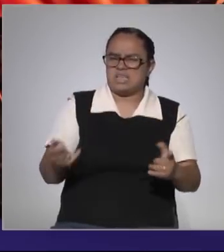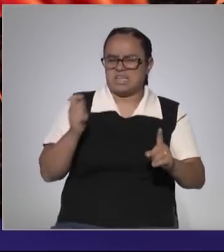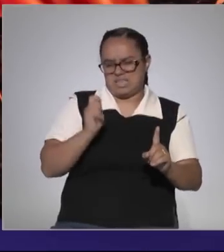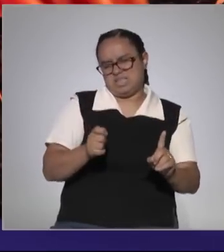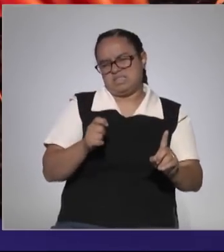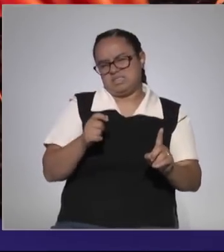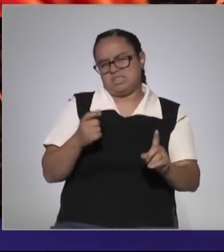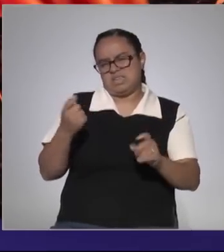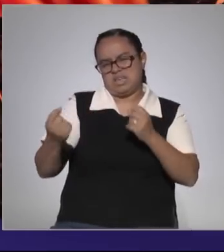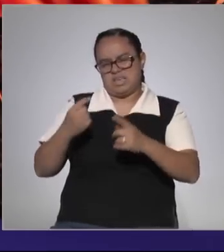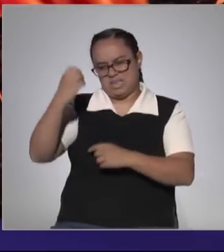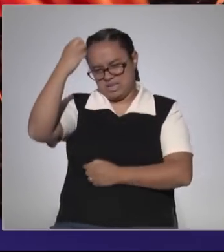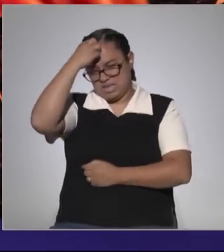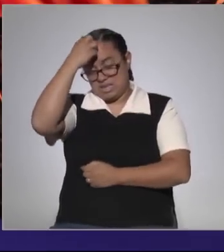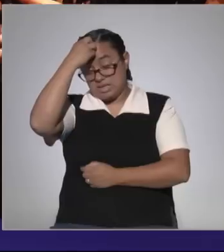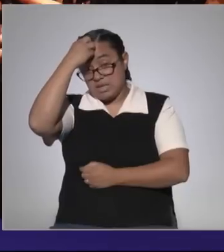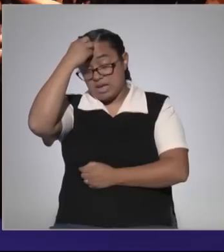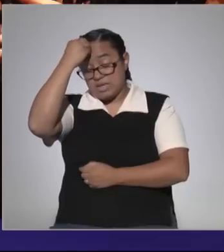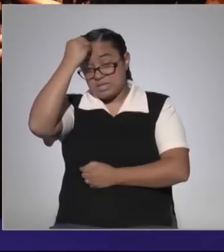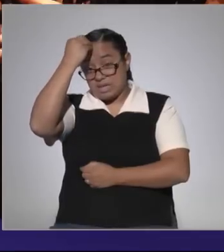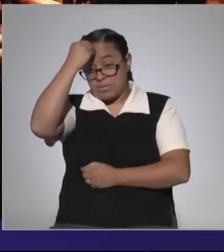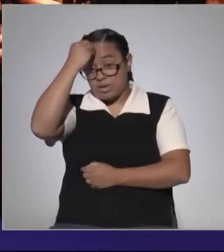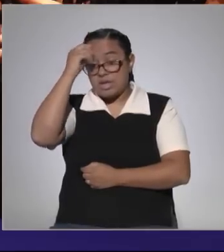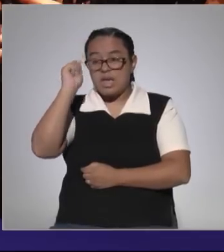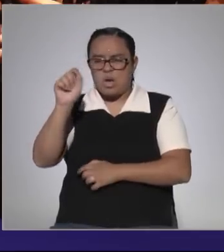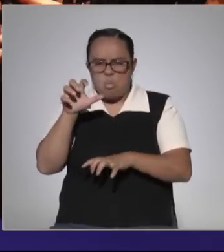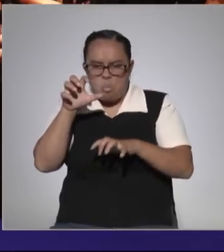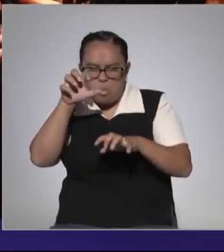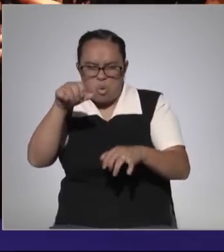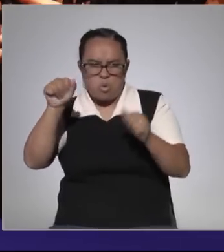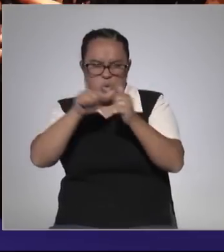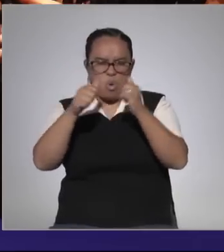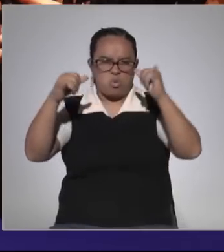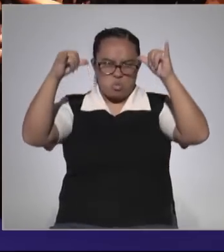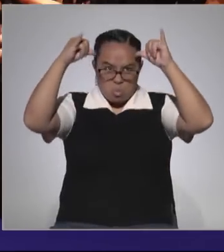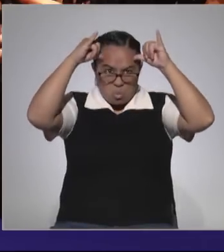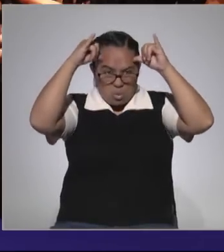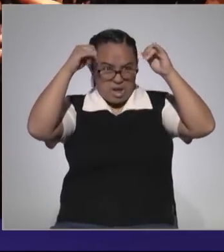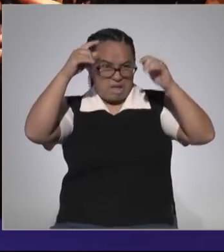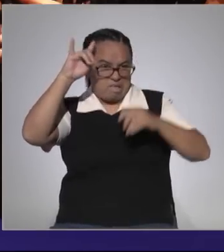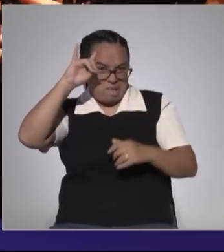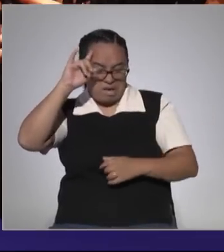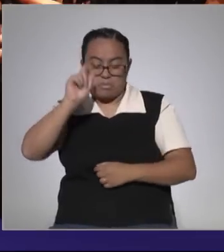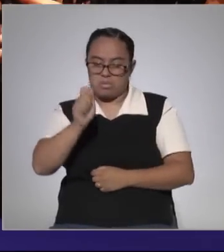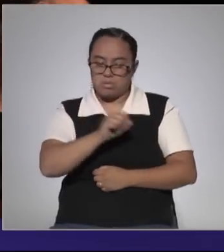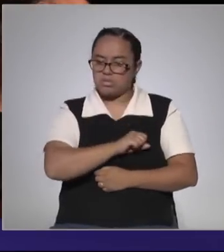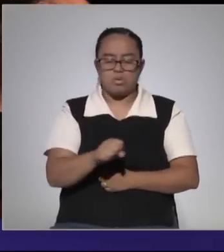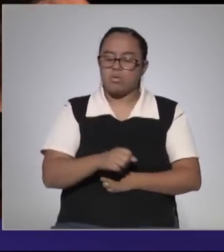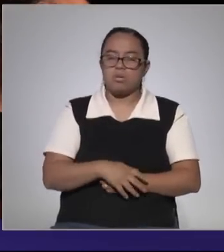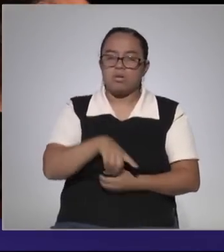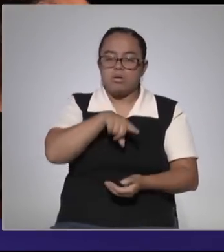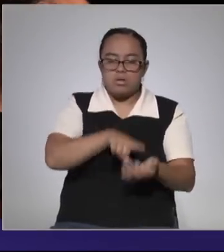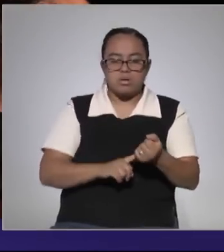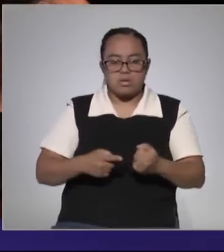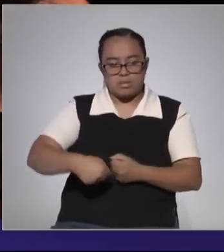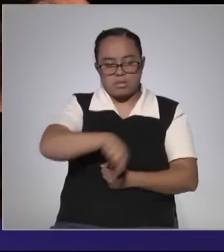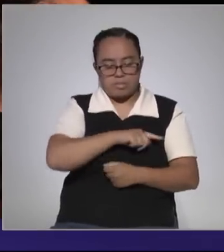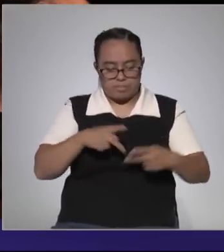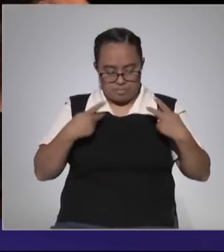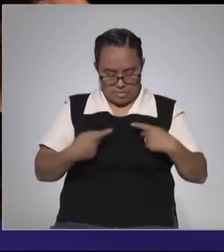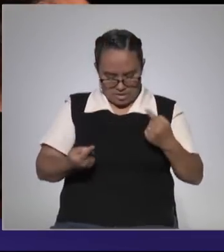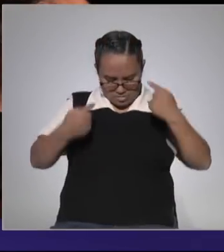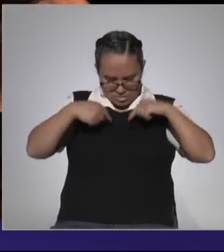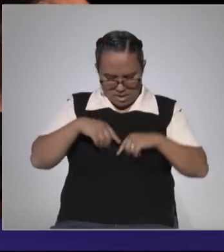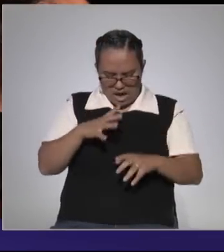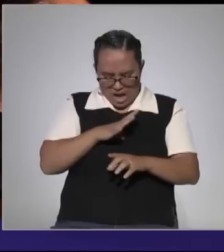que, según la sabiduría cabalística, no es un monstruo lleno de cuernos. No, se trata del mal que habita siempre en nuestro